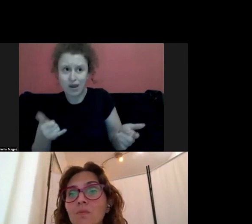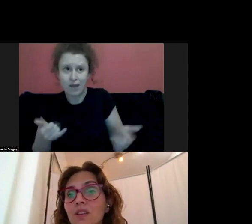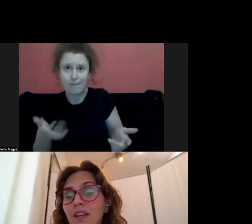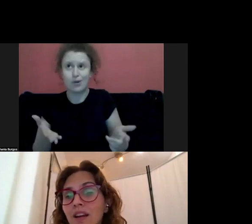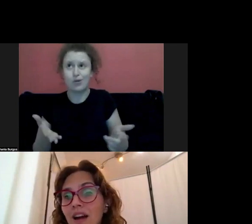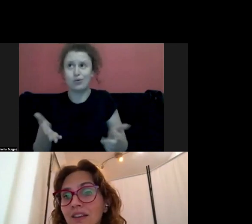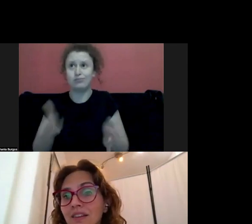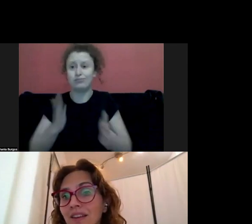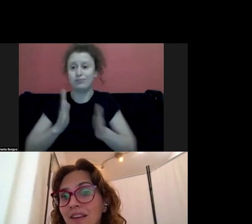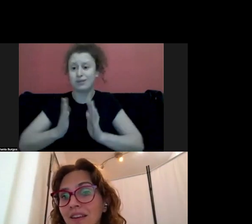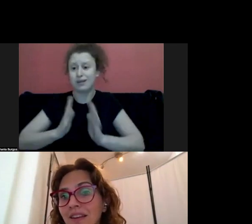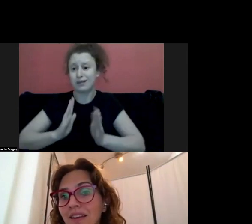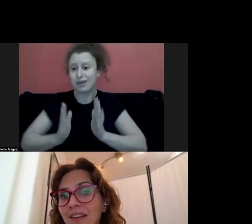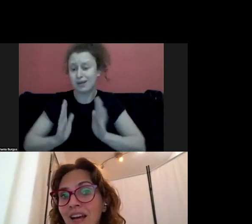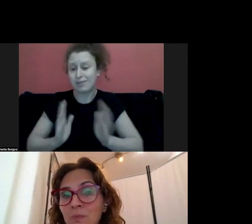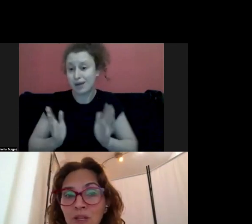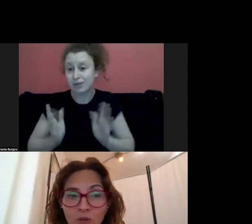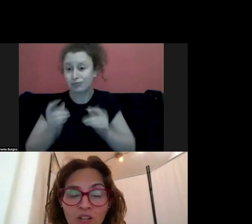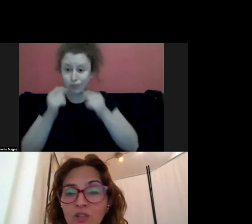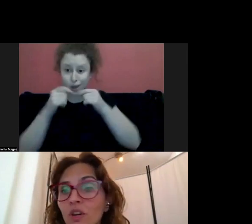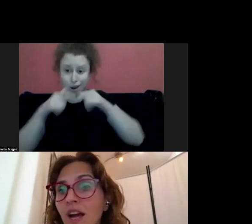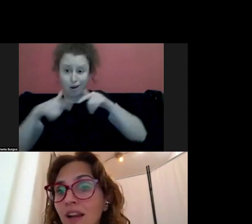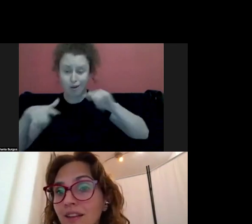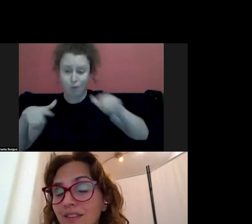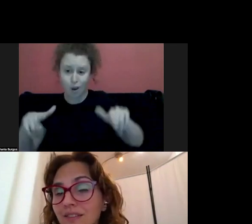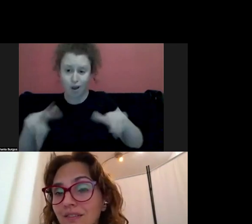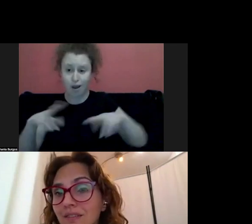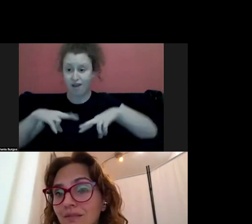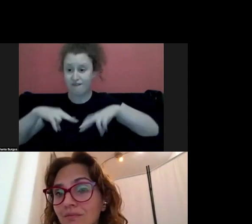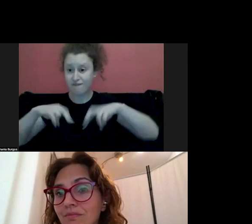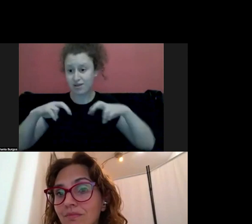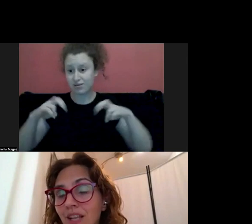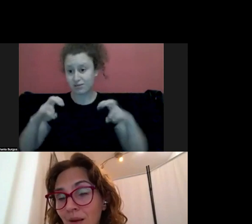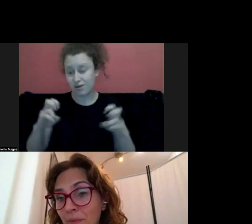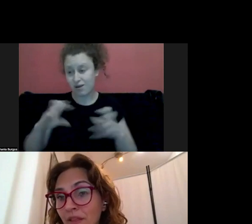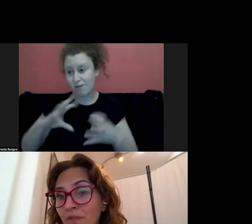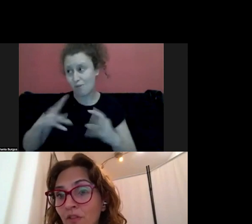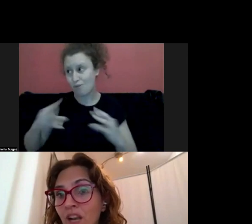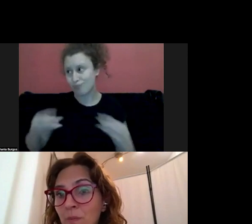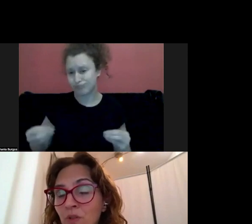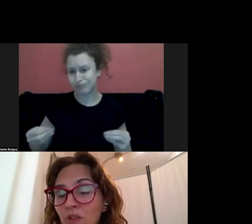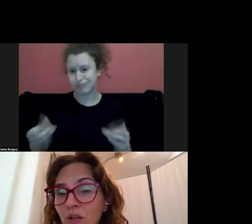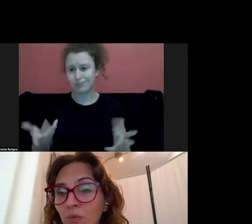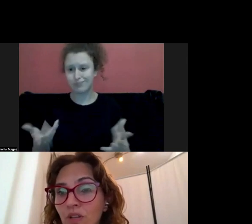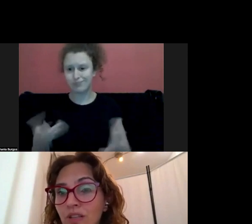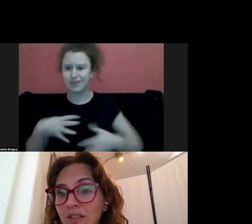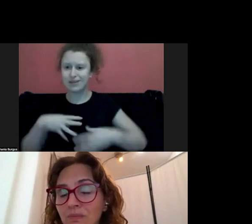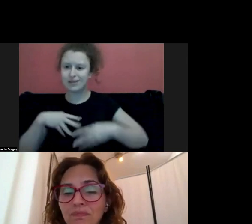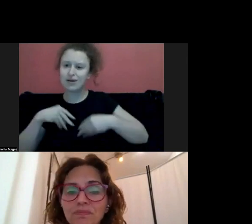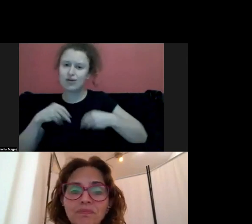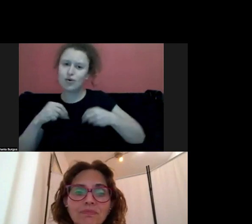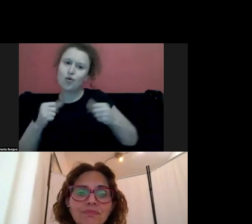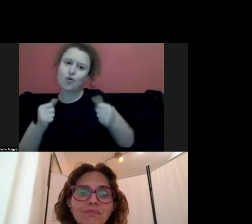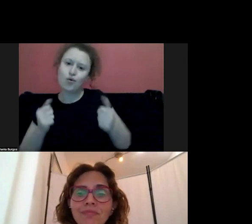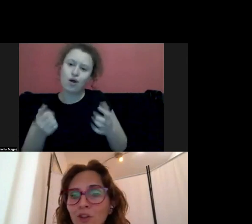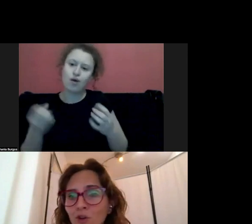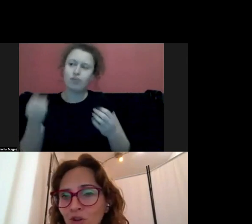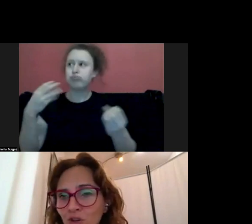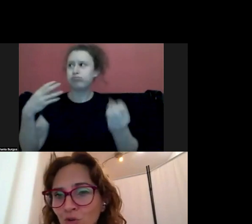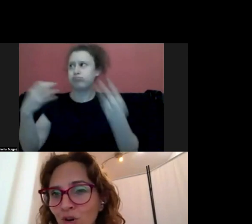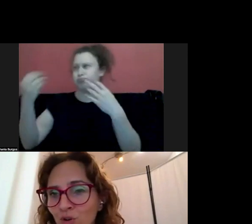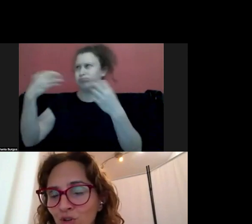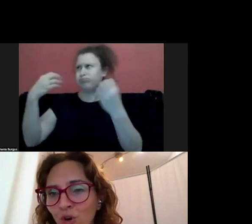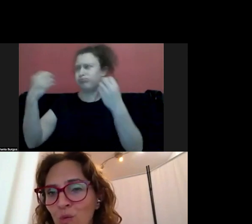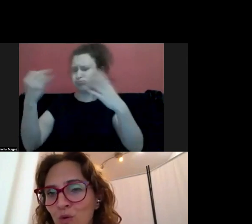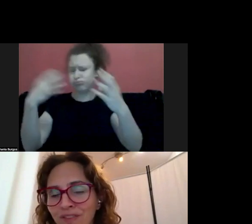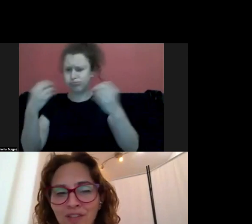en investigar aspectos sensoriales de la percepción de las personas autistas? Yo